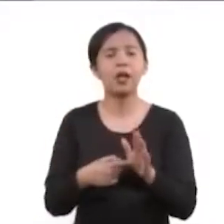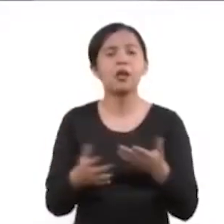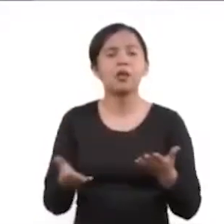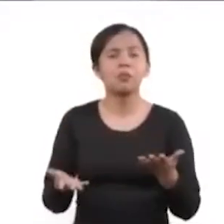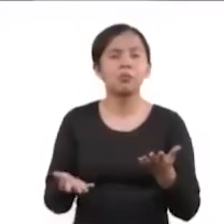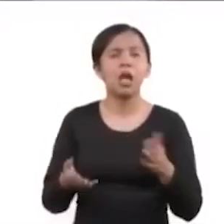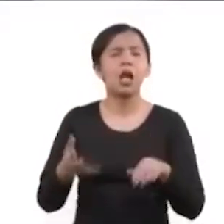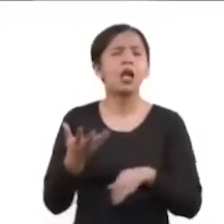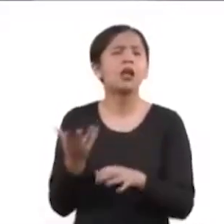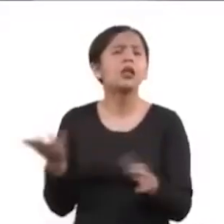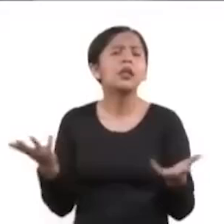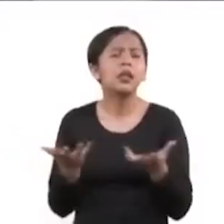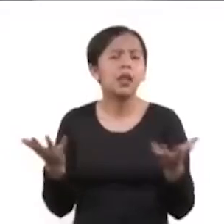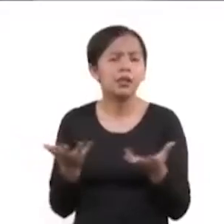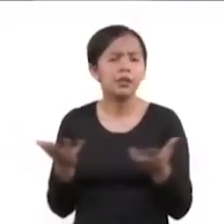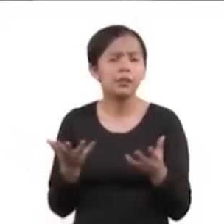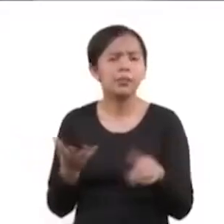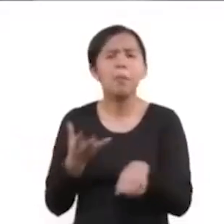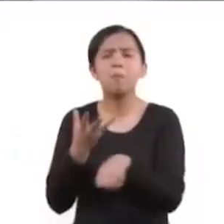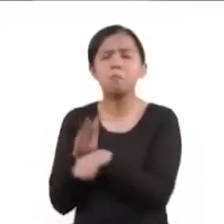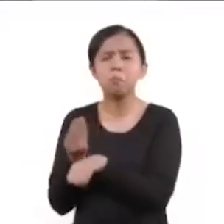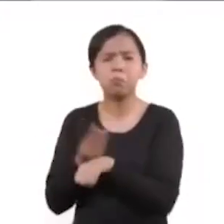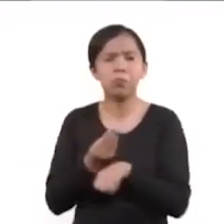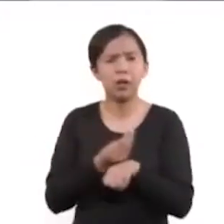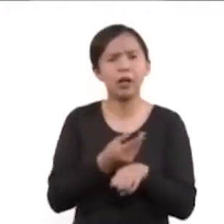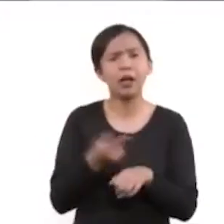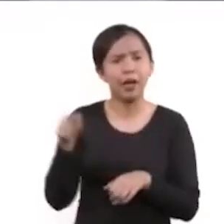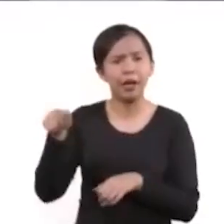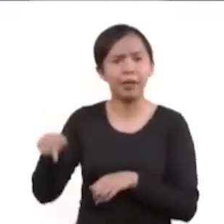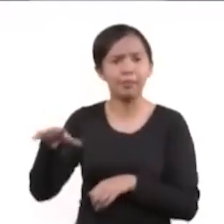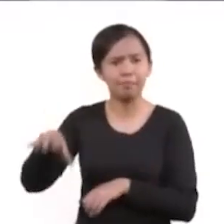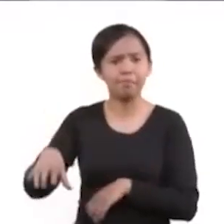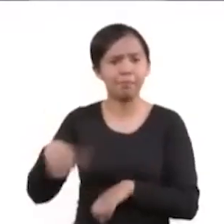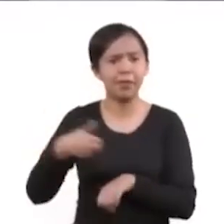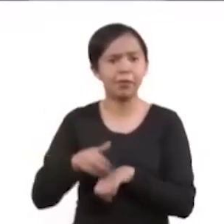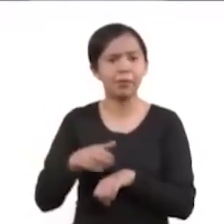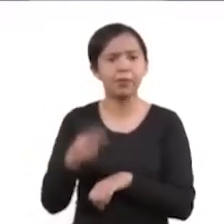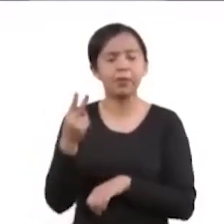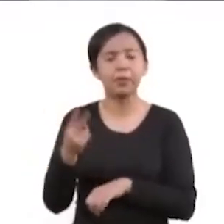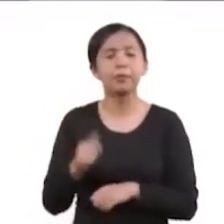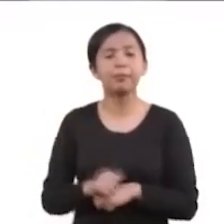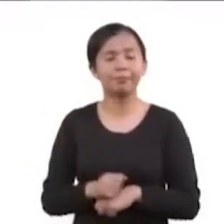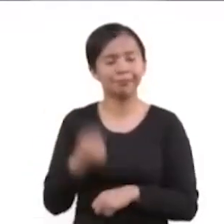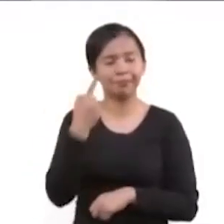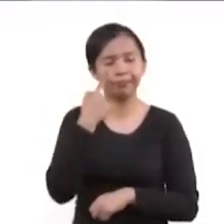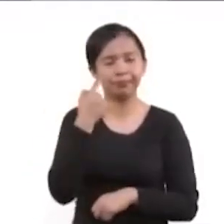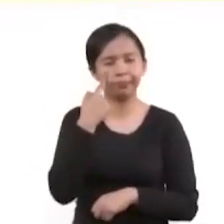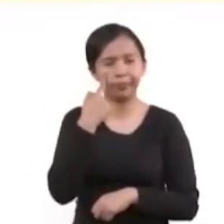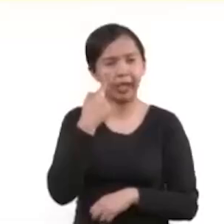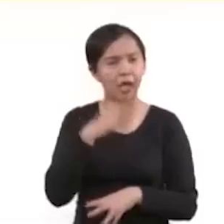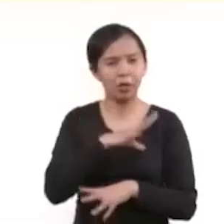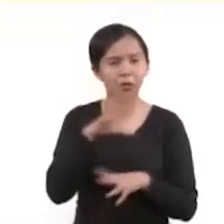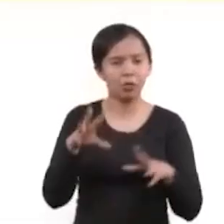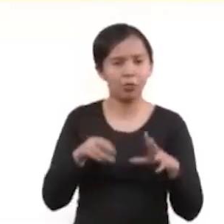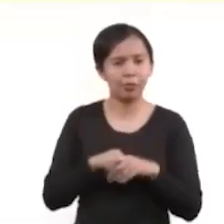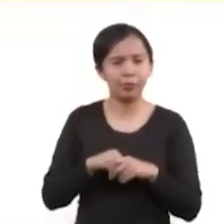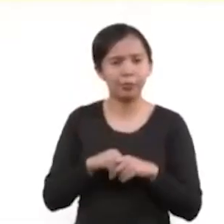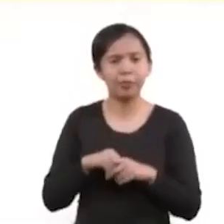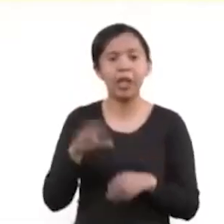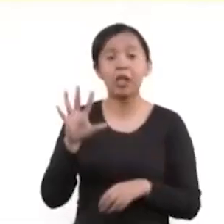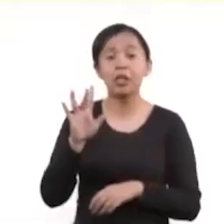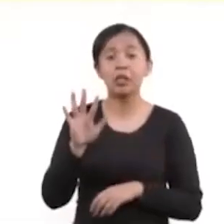de los trabajos de rehabilitación de la cimentación de la Terminal 2. Adelante. Bueno, en total es una intervención